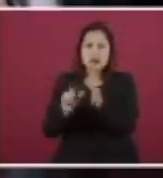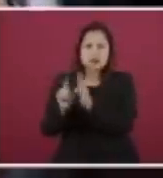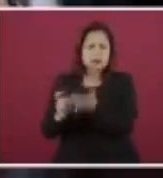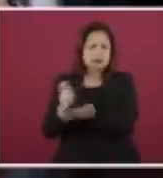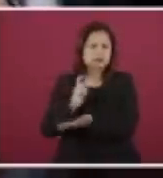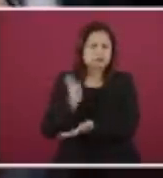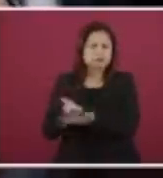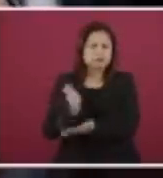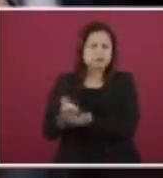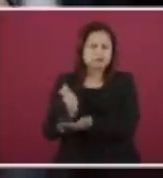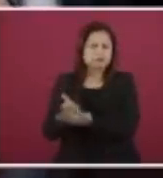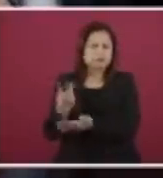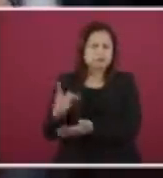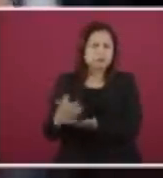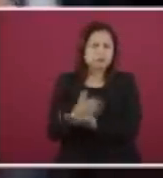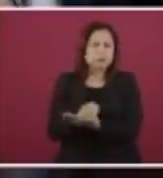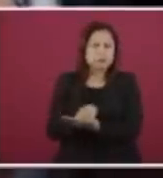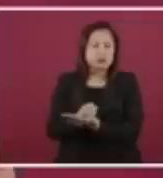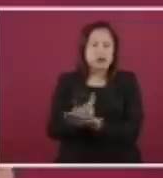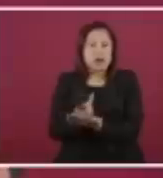más el moche,